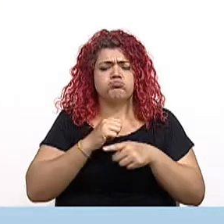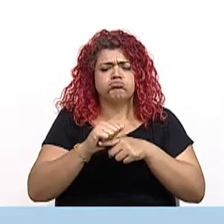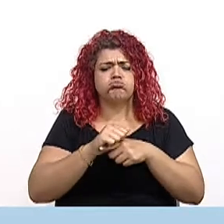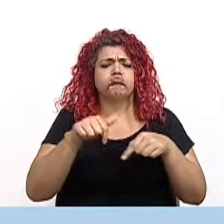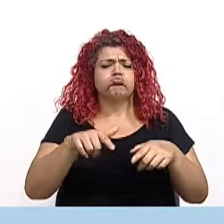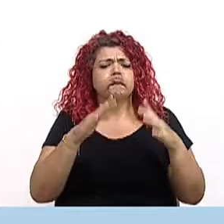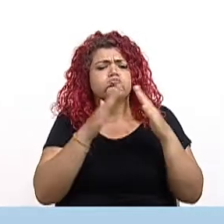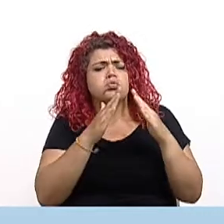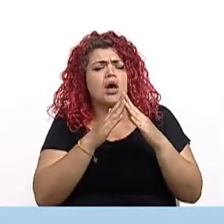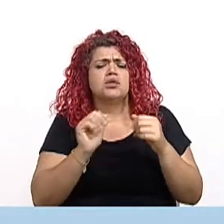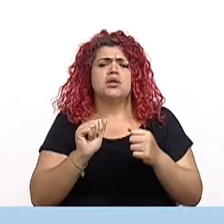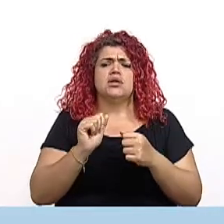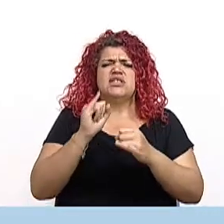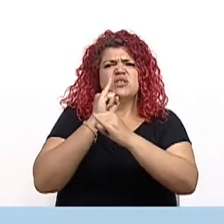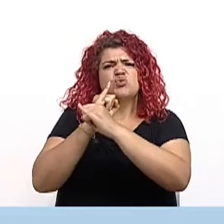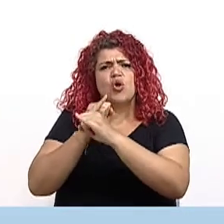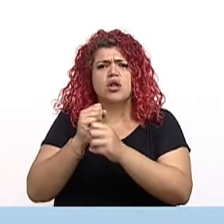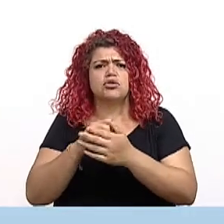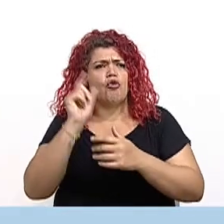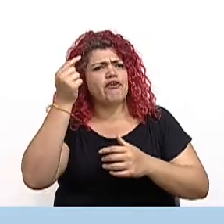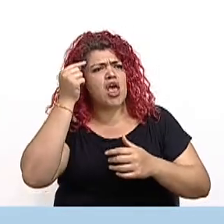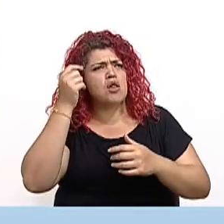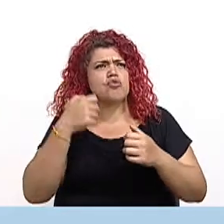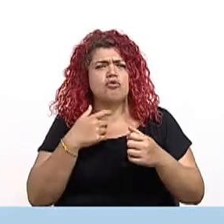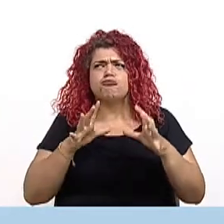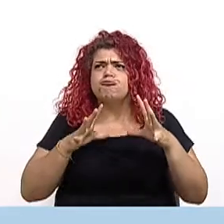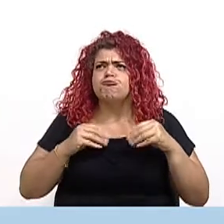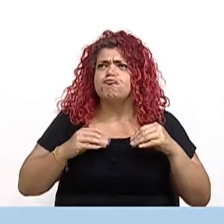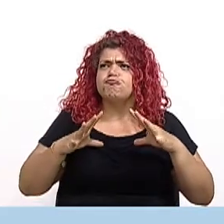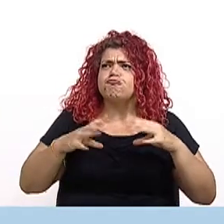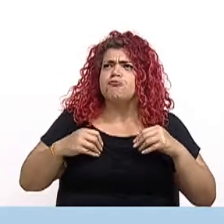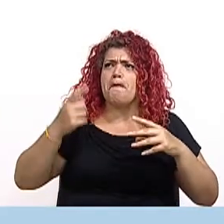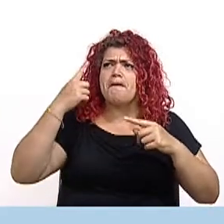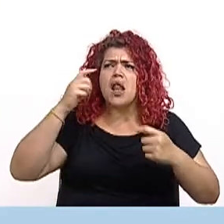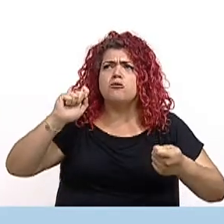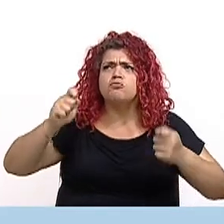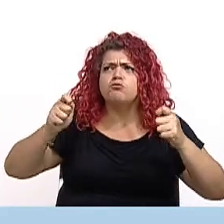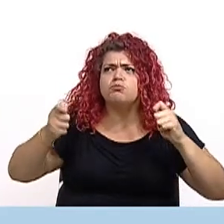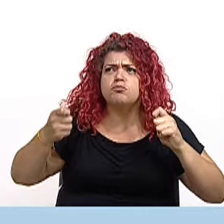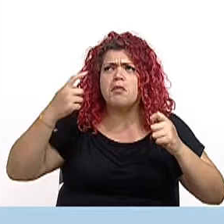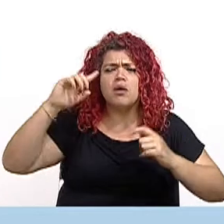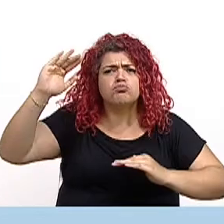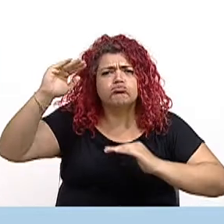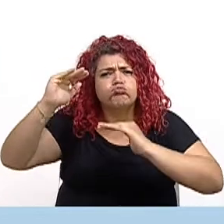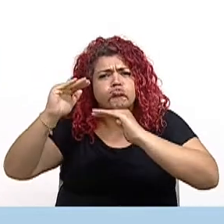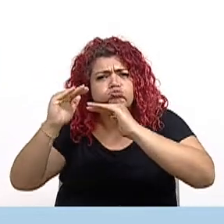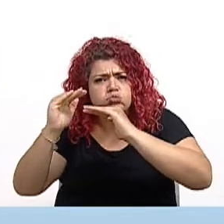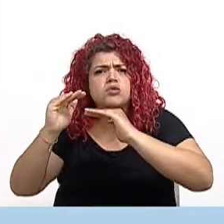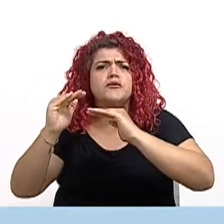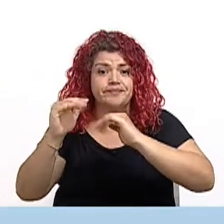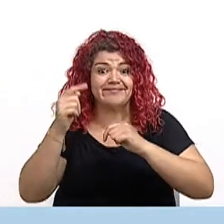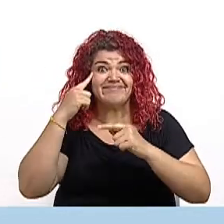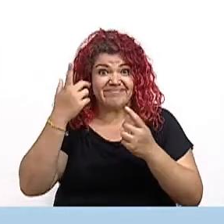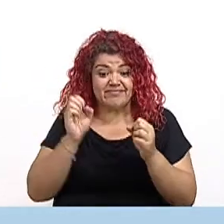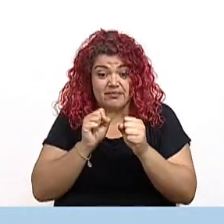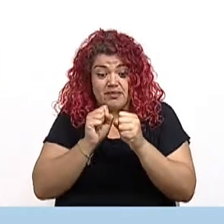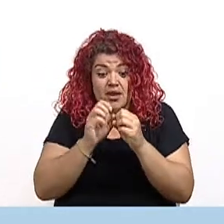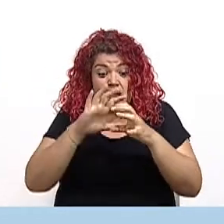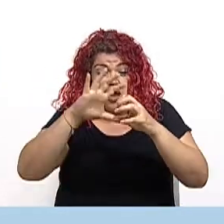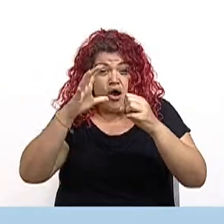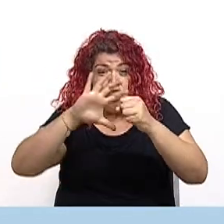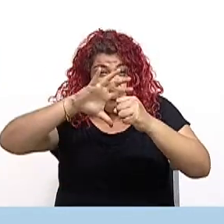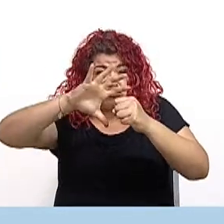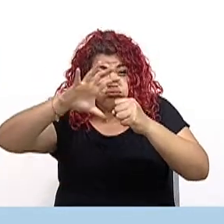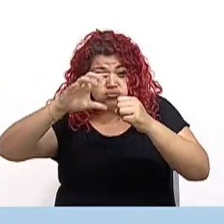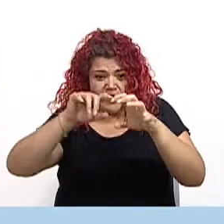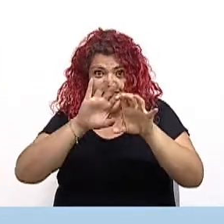los gobiernos, en los países. Eso es la estrategia de mitigación. Y recordemos que los gases de efecto invernadero efectivamente han